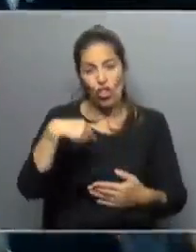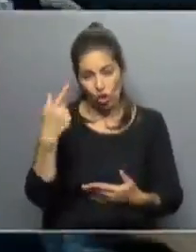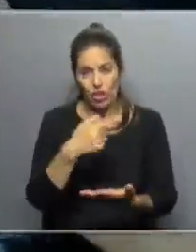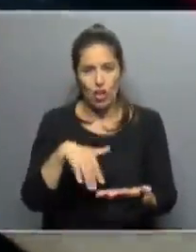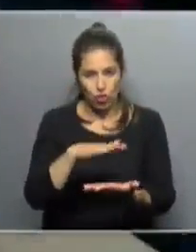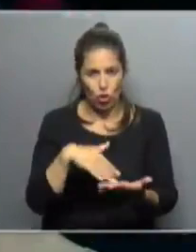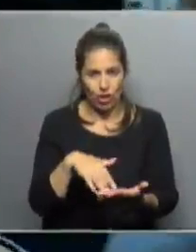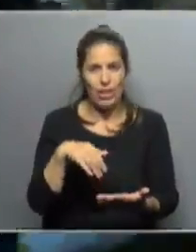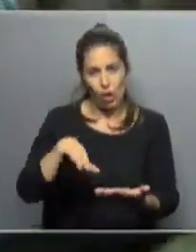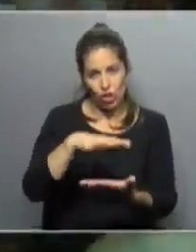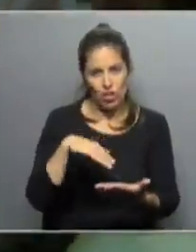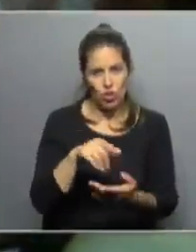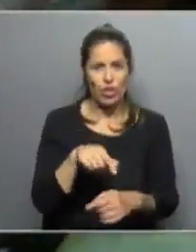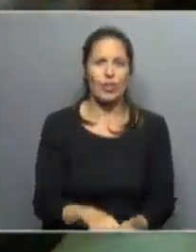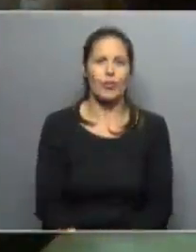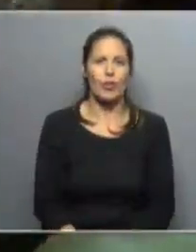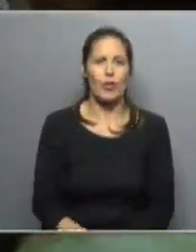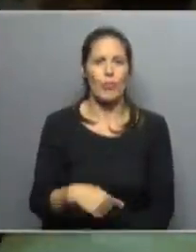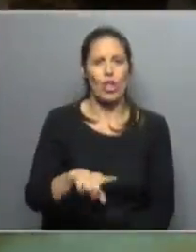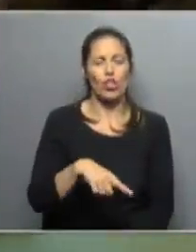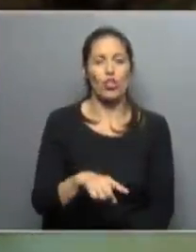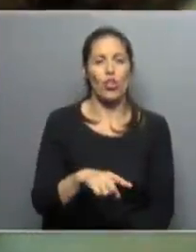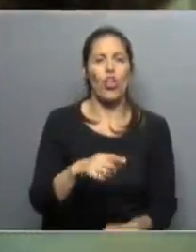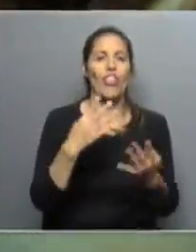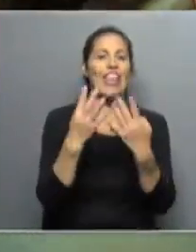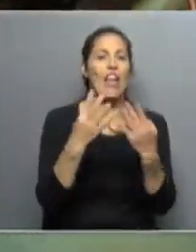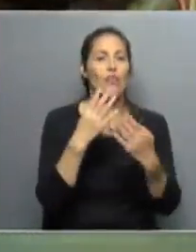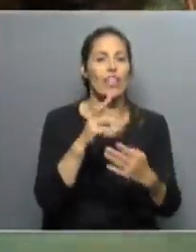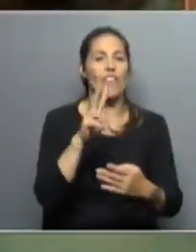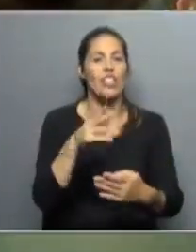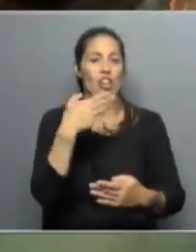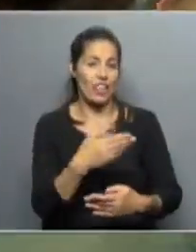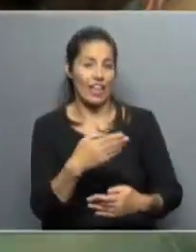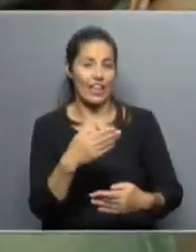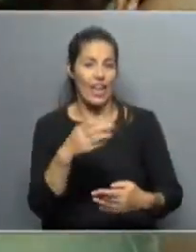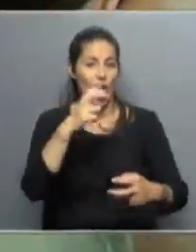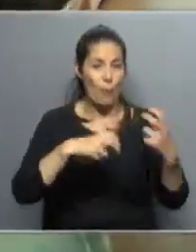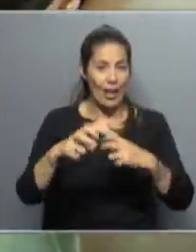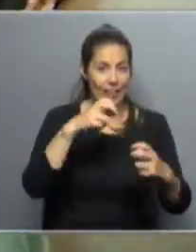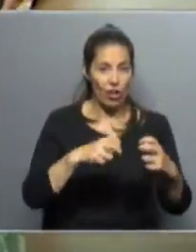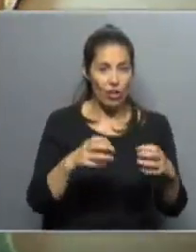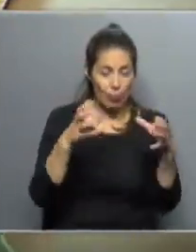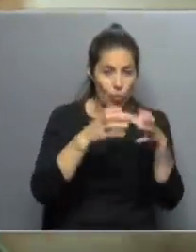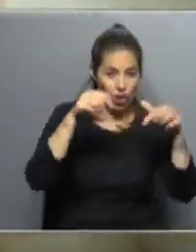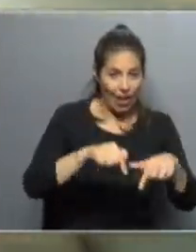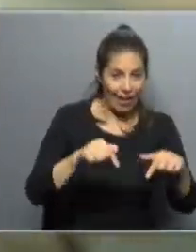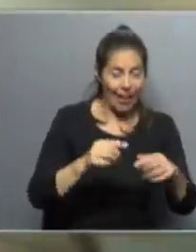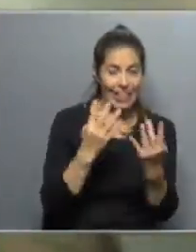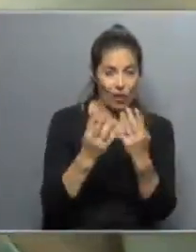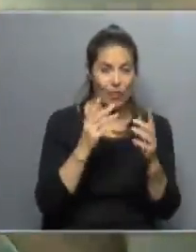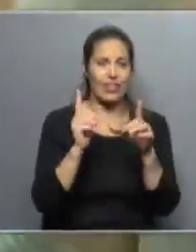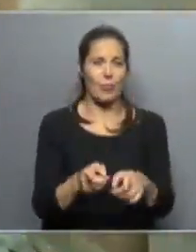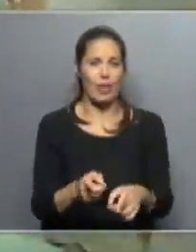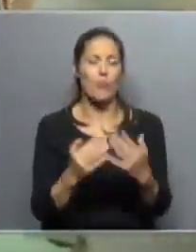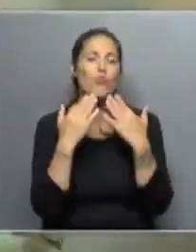somos. Somos de otra zona, ¿viste? Pero somos todos de la feriante de Villaviernes y del Parque Rodó, que estamos todos nucleados acá en esta feria. Ahí está, muy